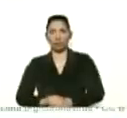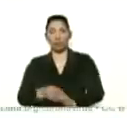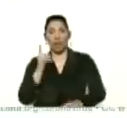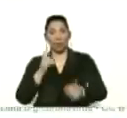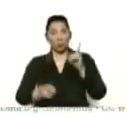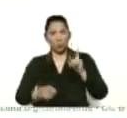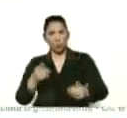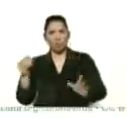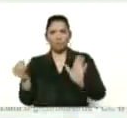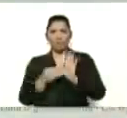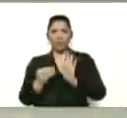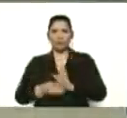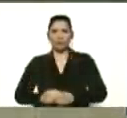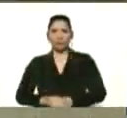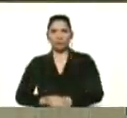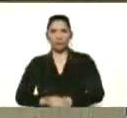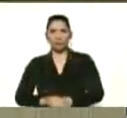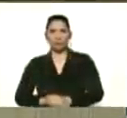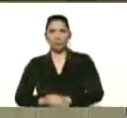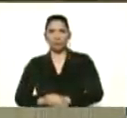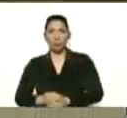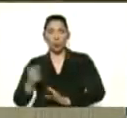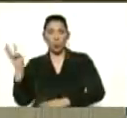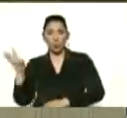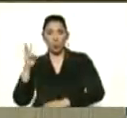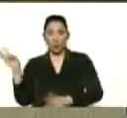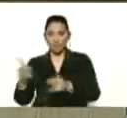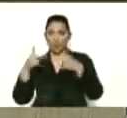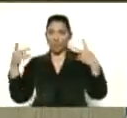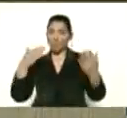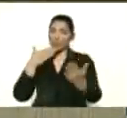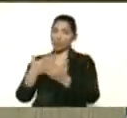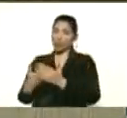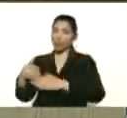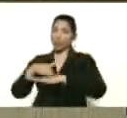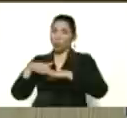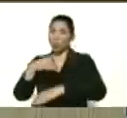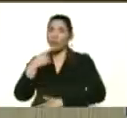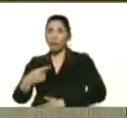vez The Washington Post va a pedir disculpas y va a